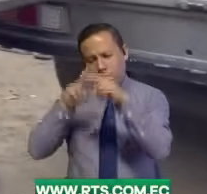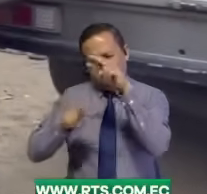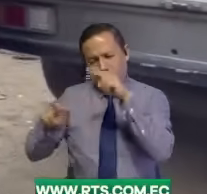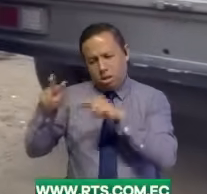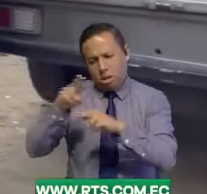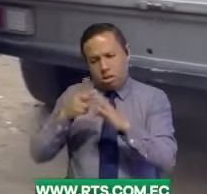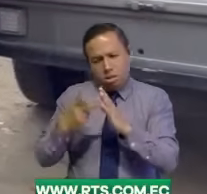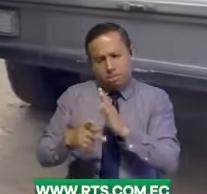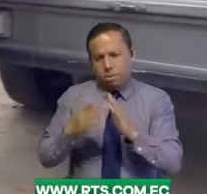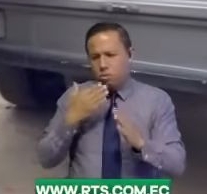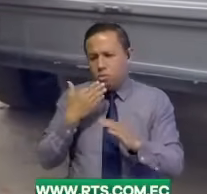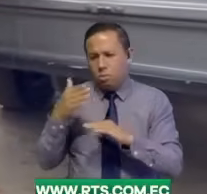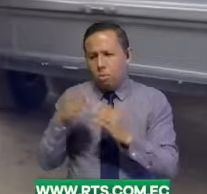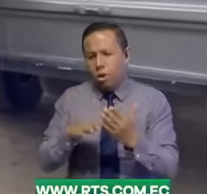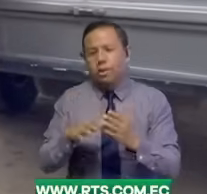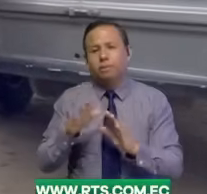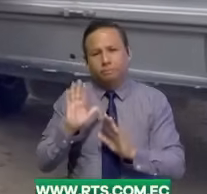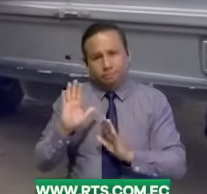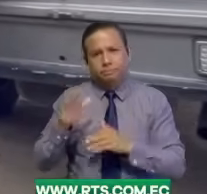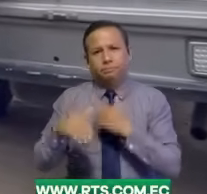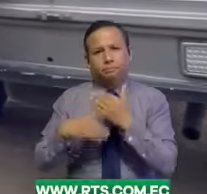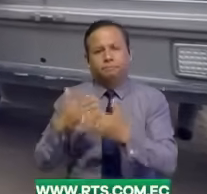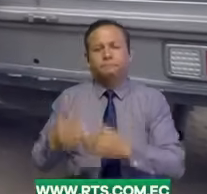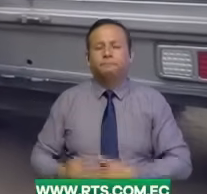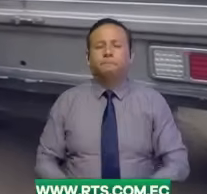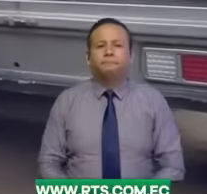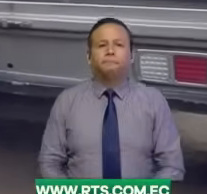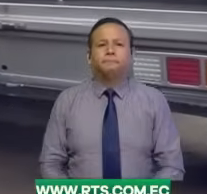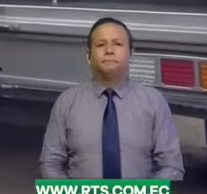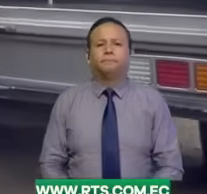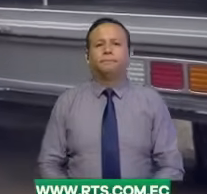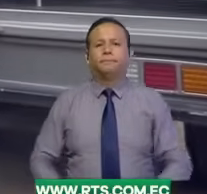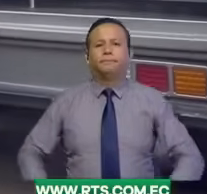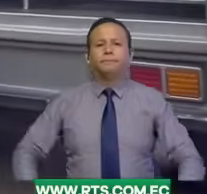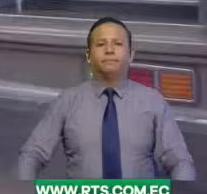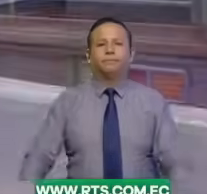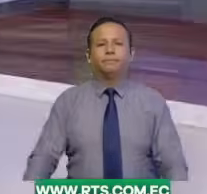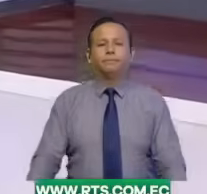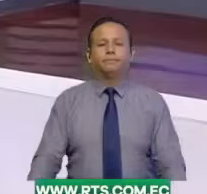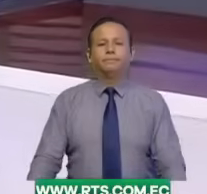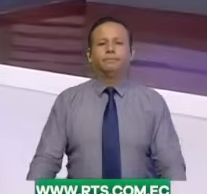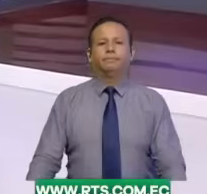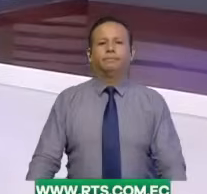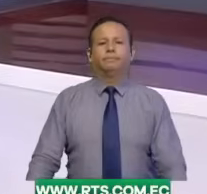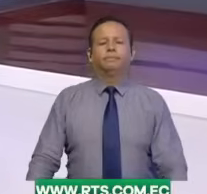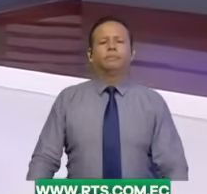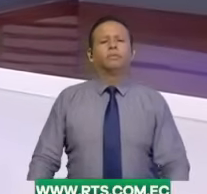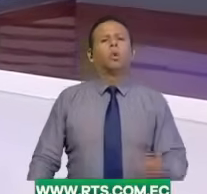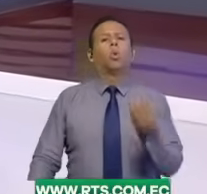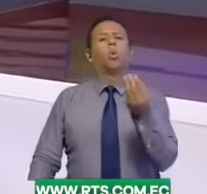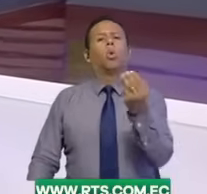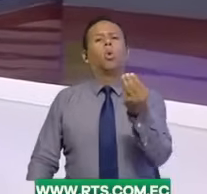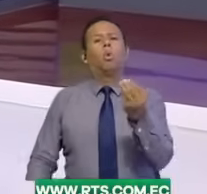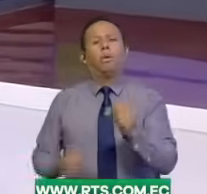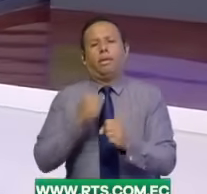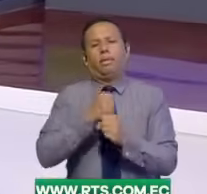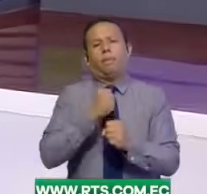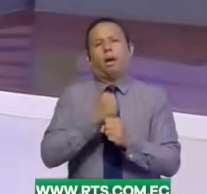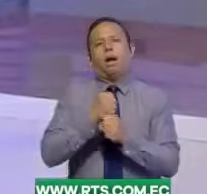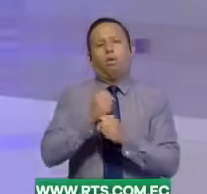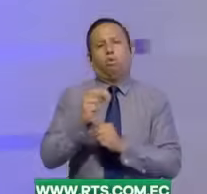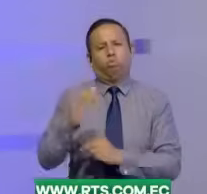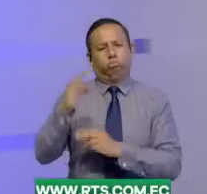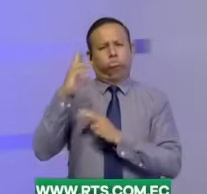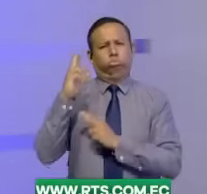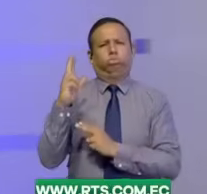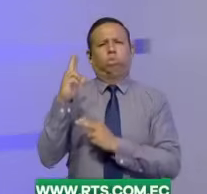de la muerte, informó Richard Ceballos. Un joven guardia de seguridad fue asesinado